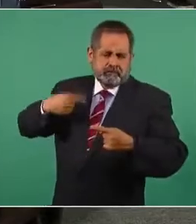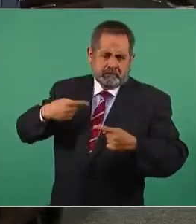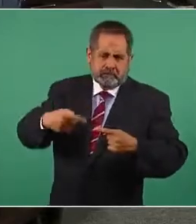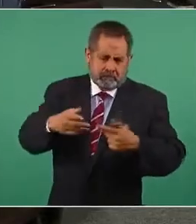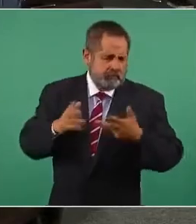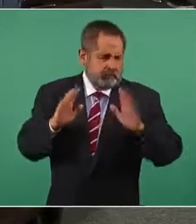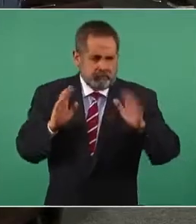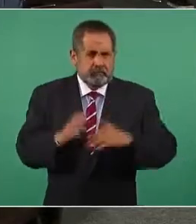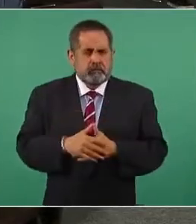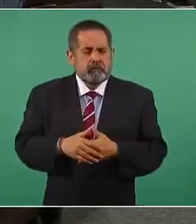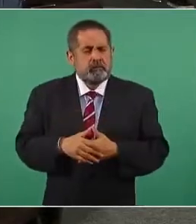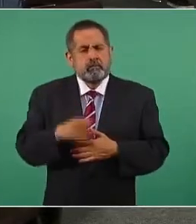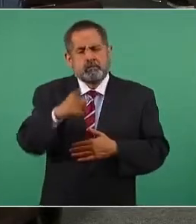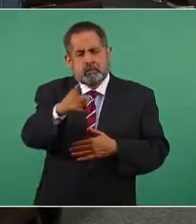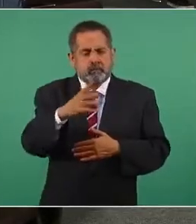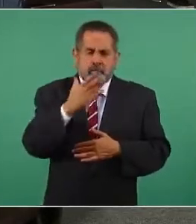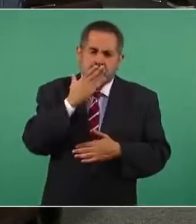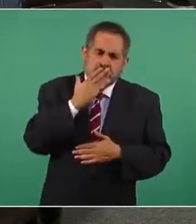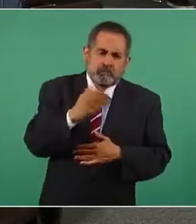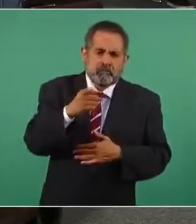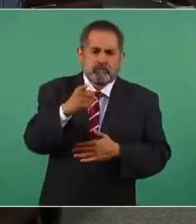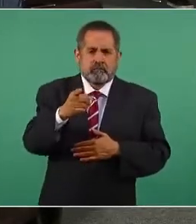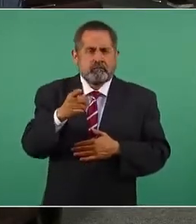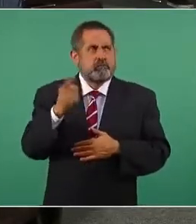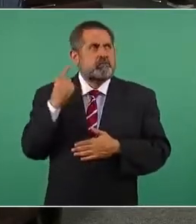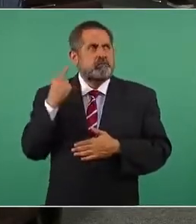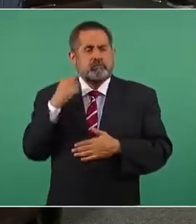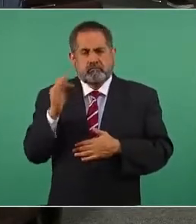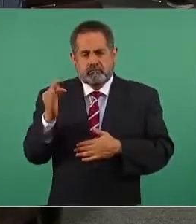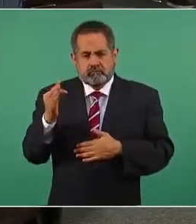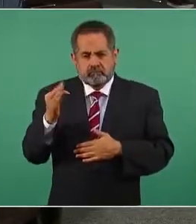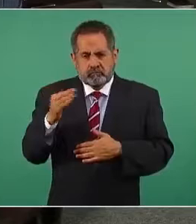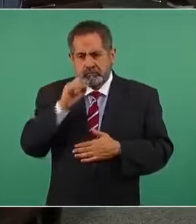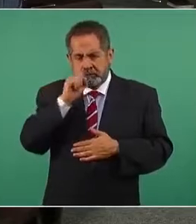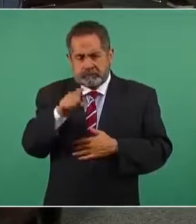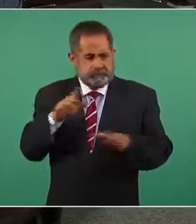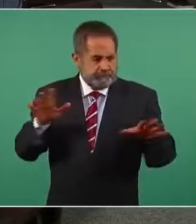obviamente. Usted tuvo a bien ahora en febrero